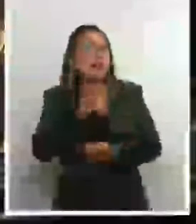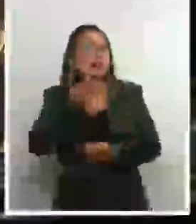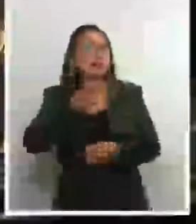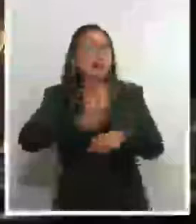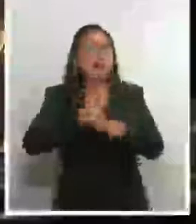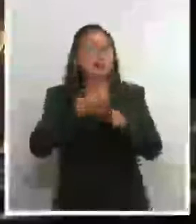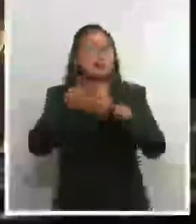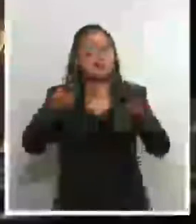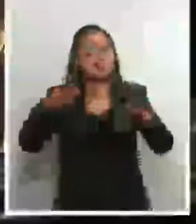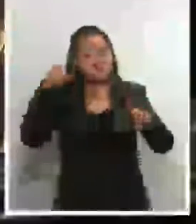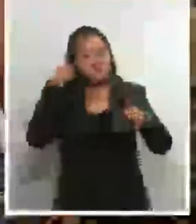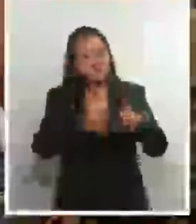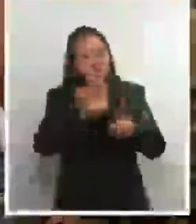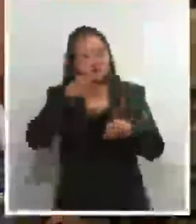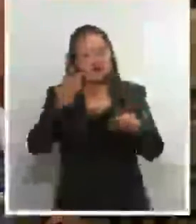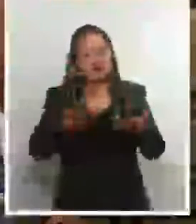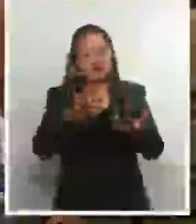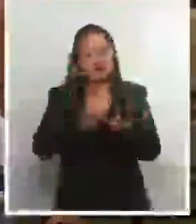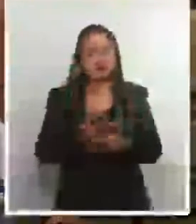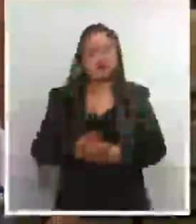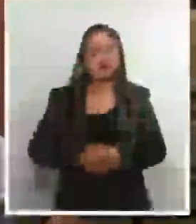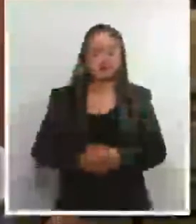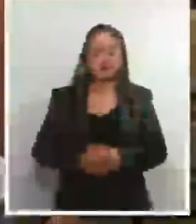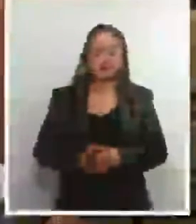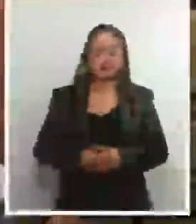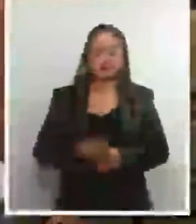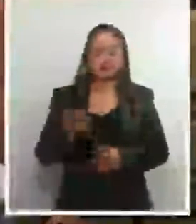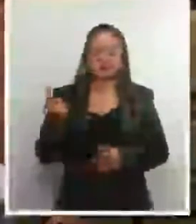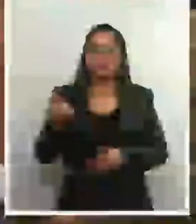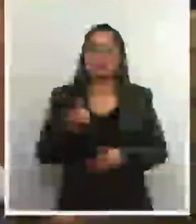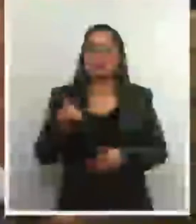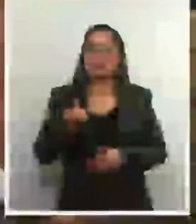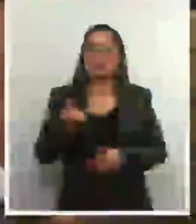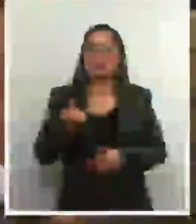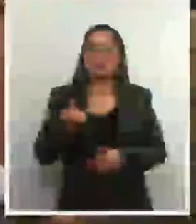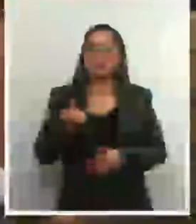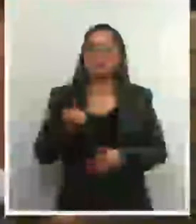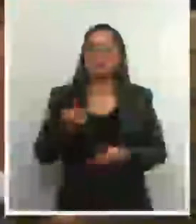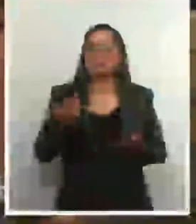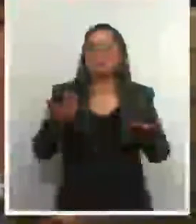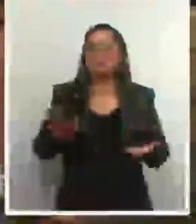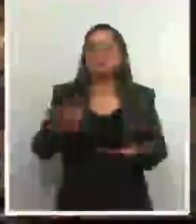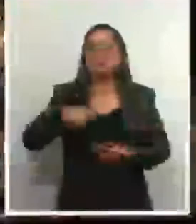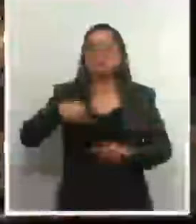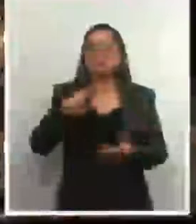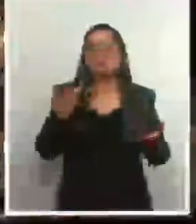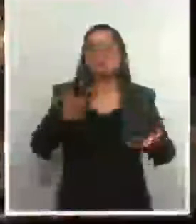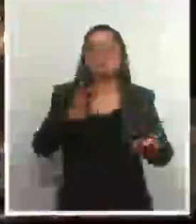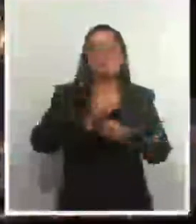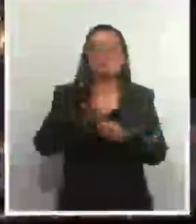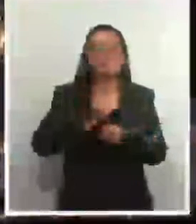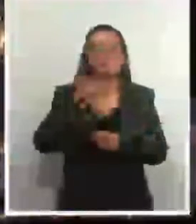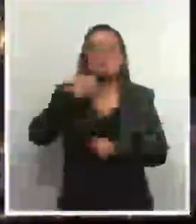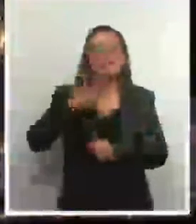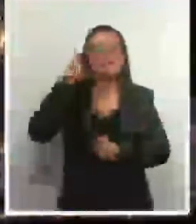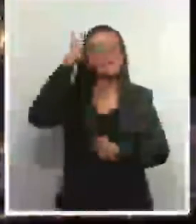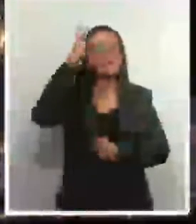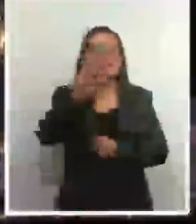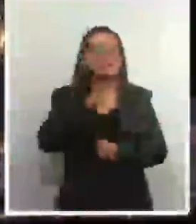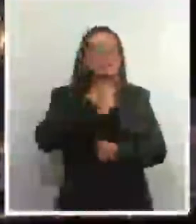ampliamente esta propuesta, porque de lo contrario estamos creando para el